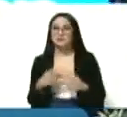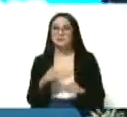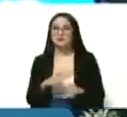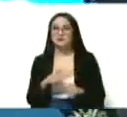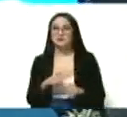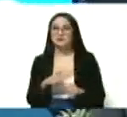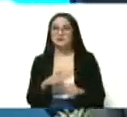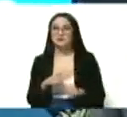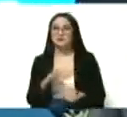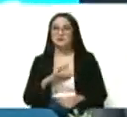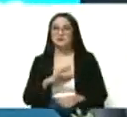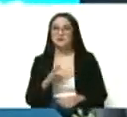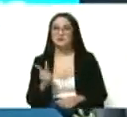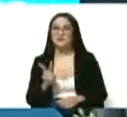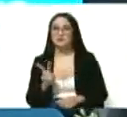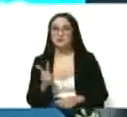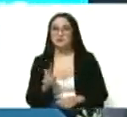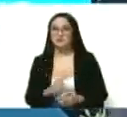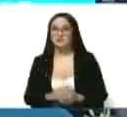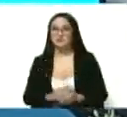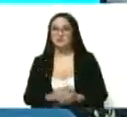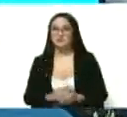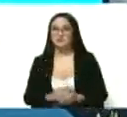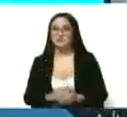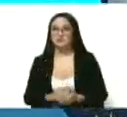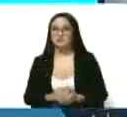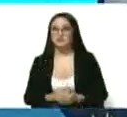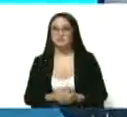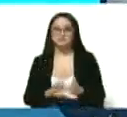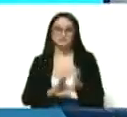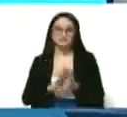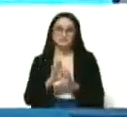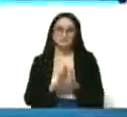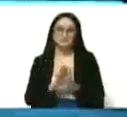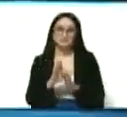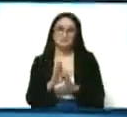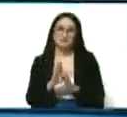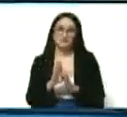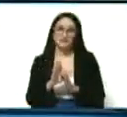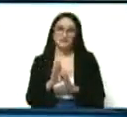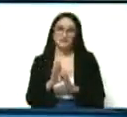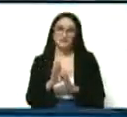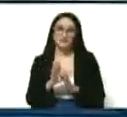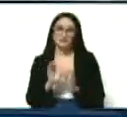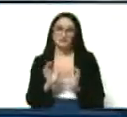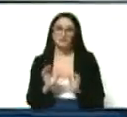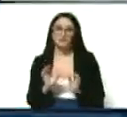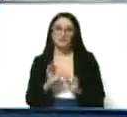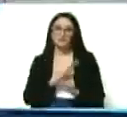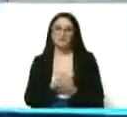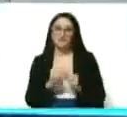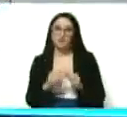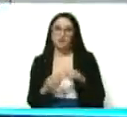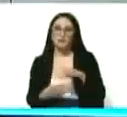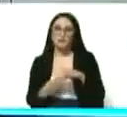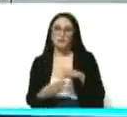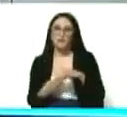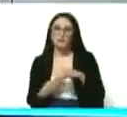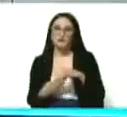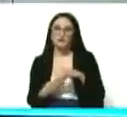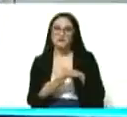petrolera venezolana, para el crecimiento y robustecer las bases, sin